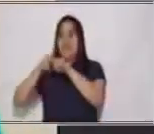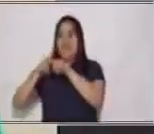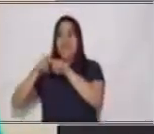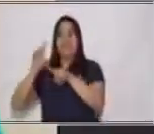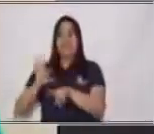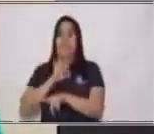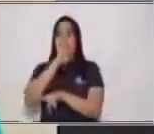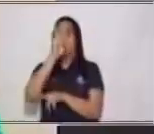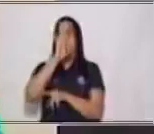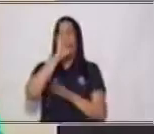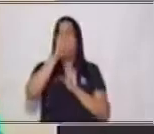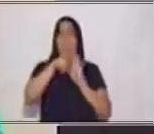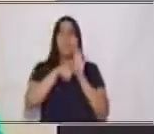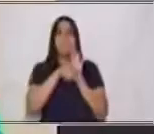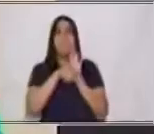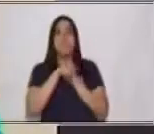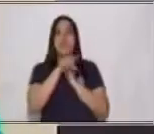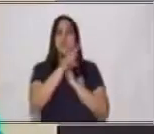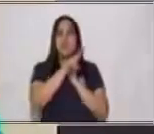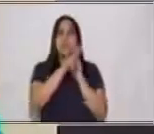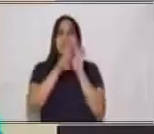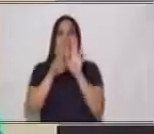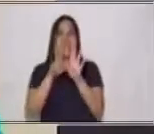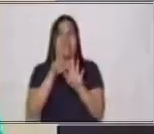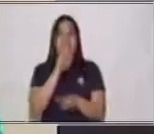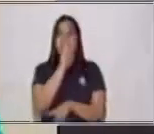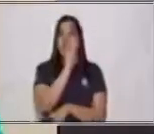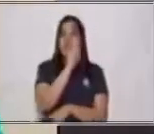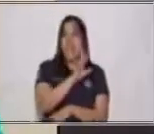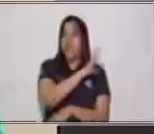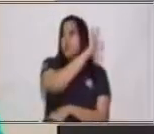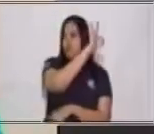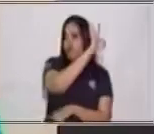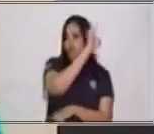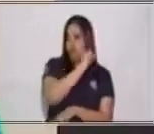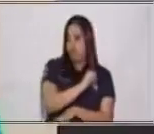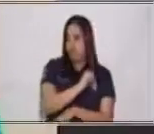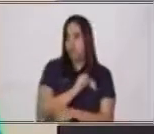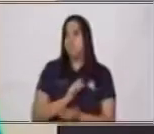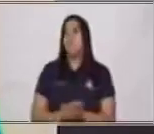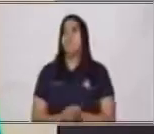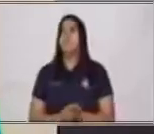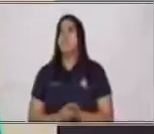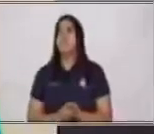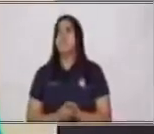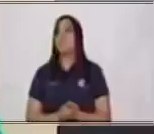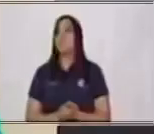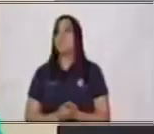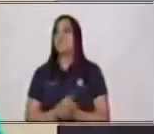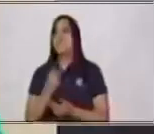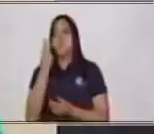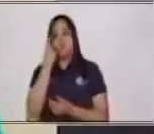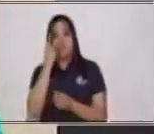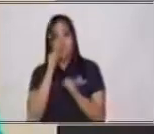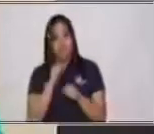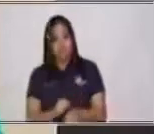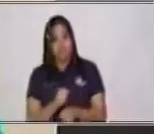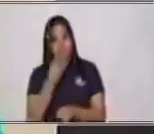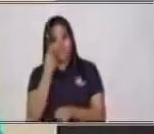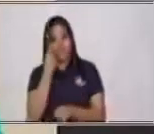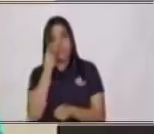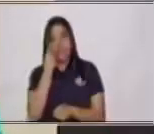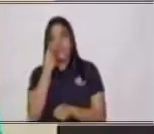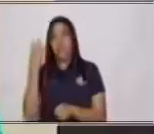cubo menos 27y al cubo. Muy bien. ¿Podemos obtener las